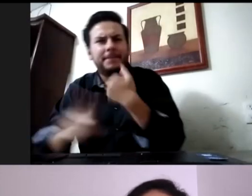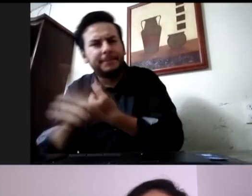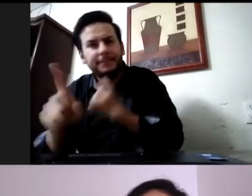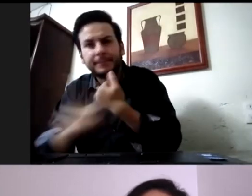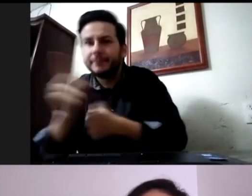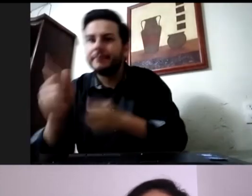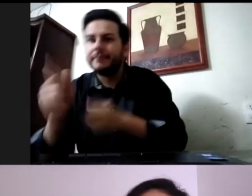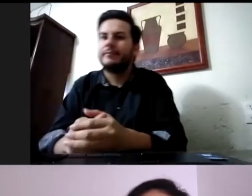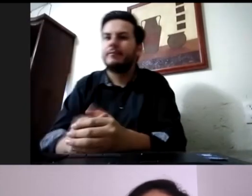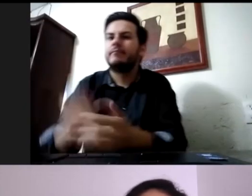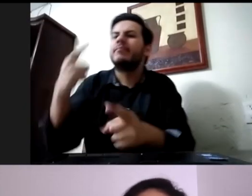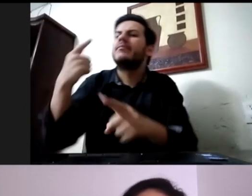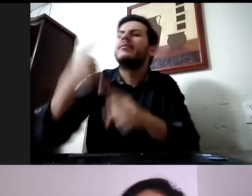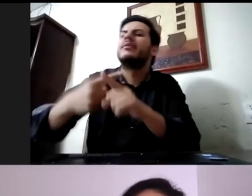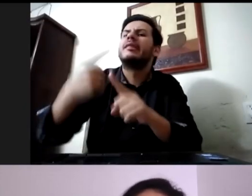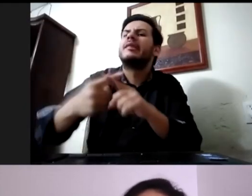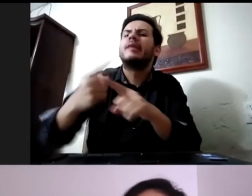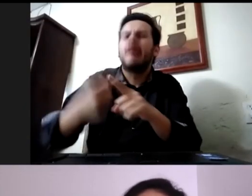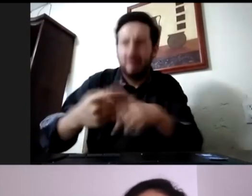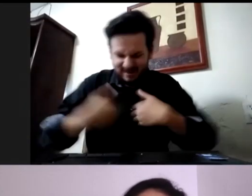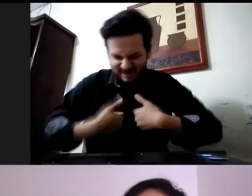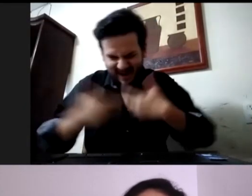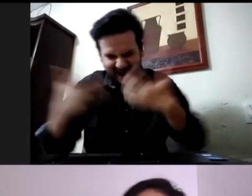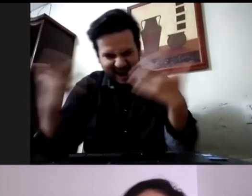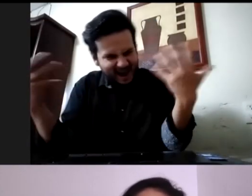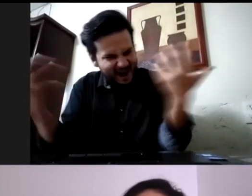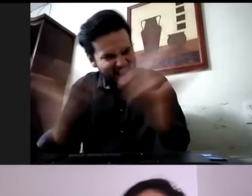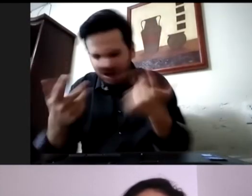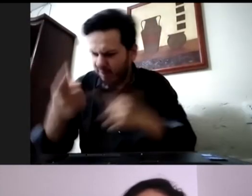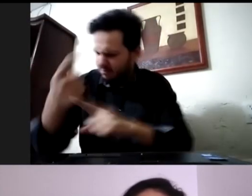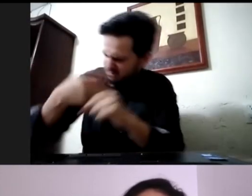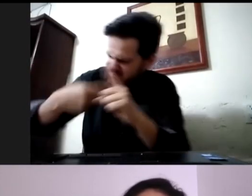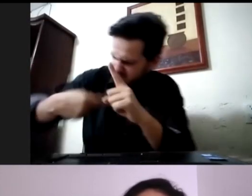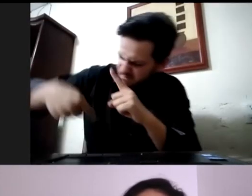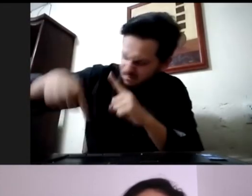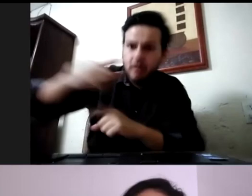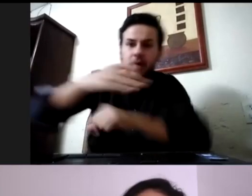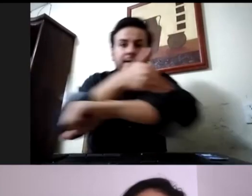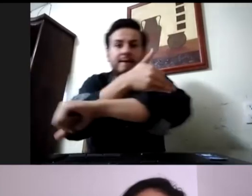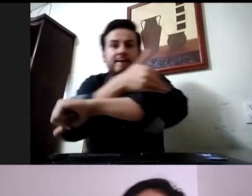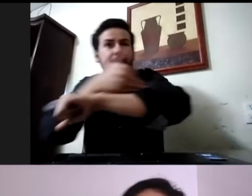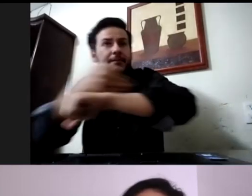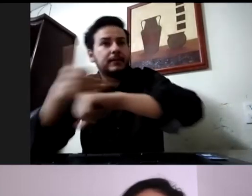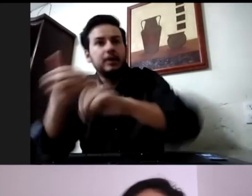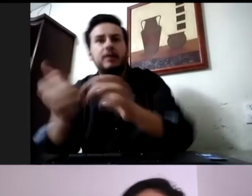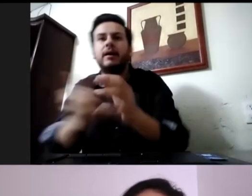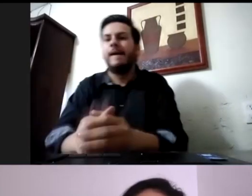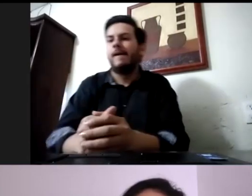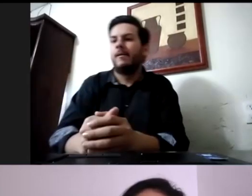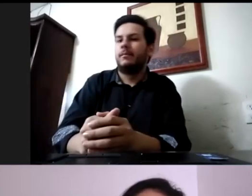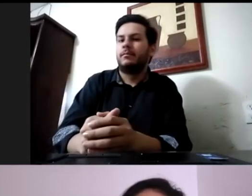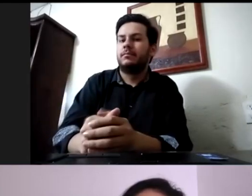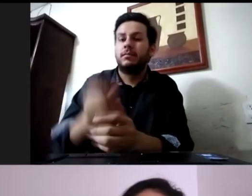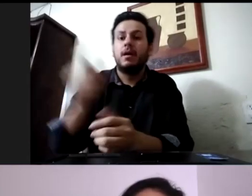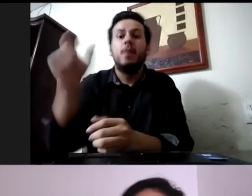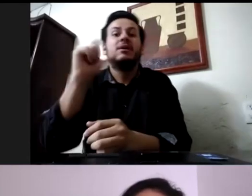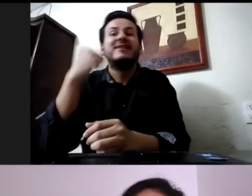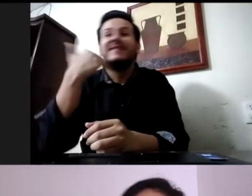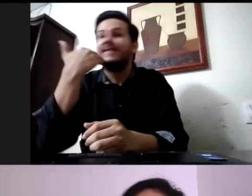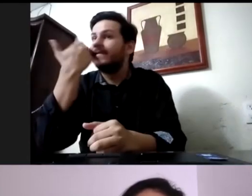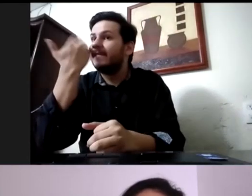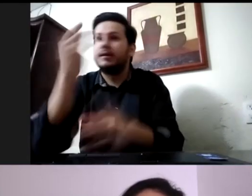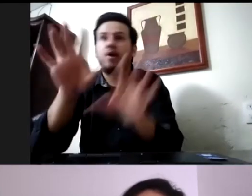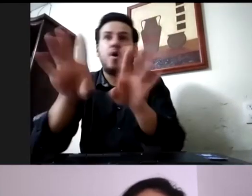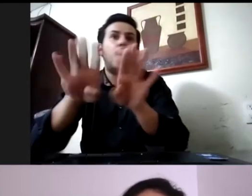para quienes están en los núcleos familiares. En ese sentido, si tuviera que resumirlo en una